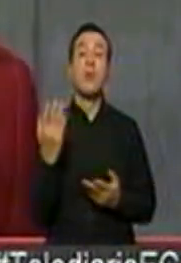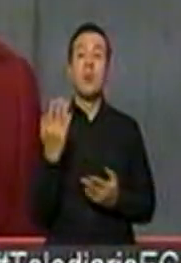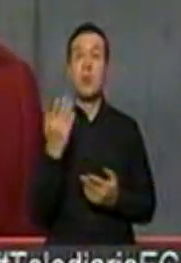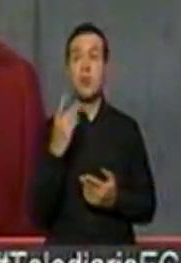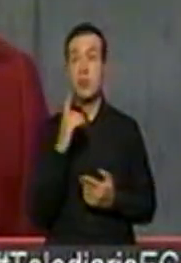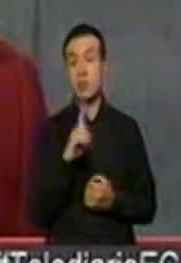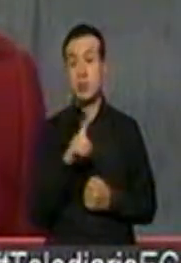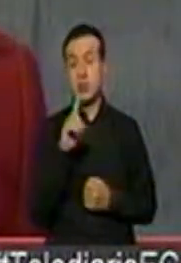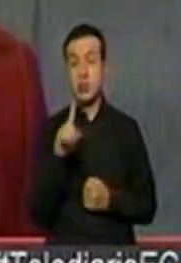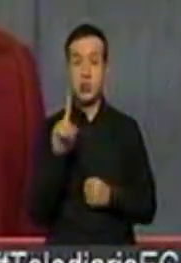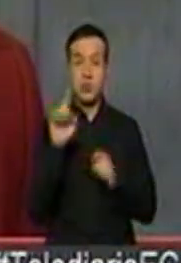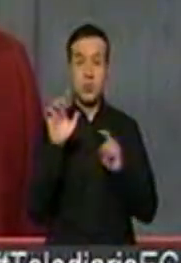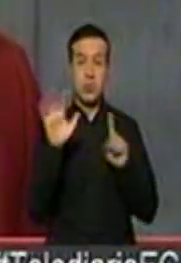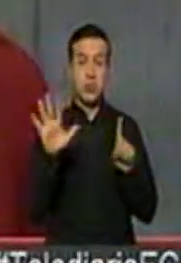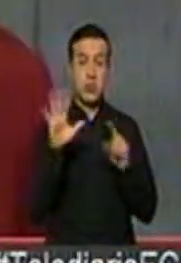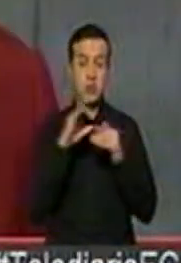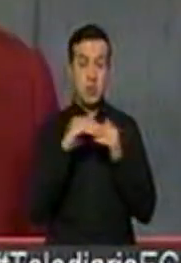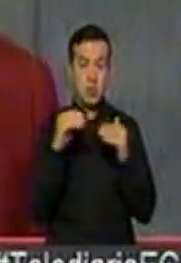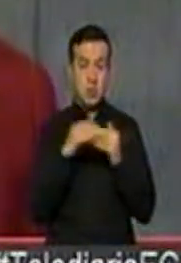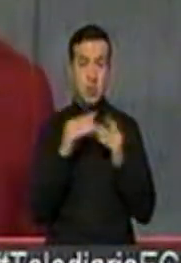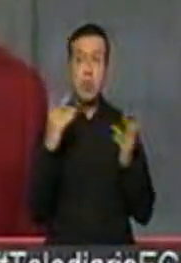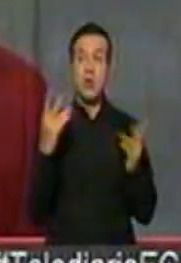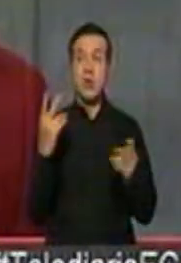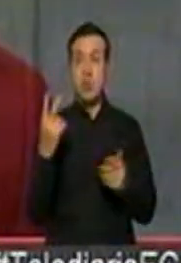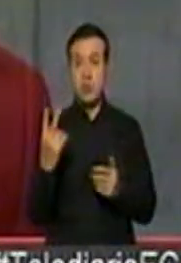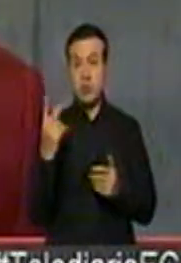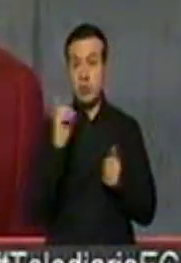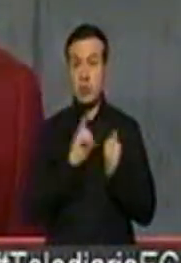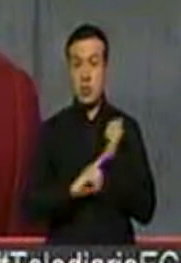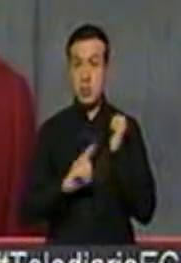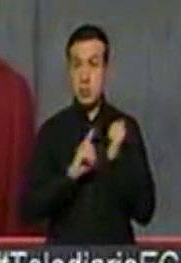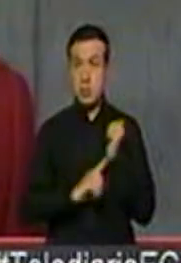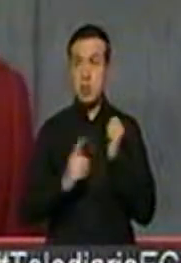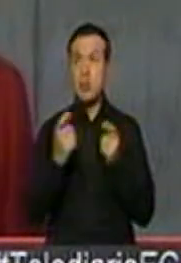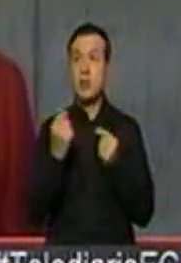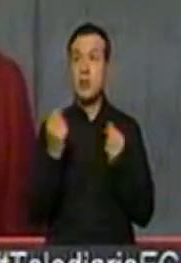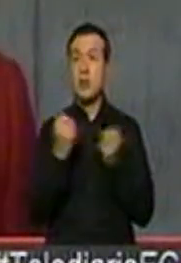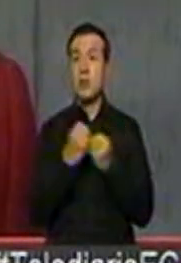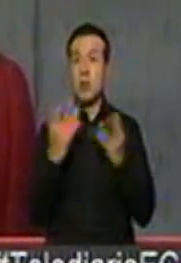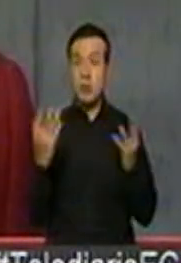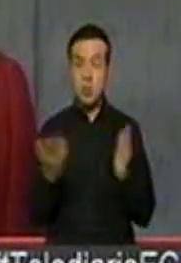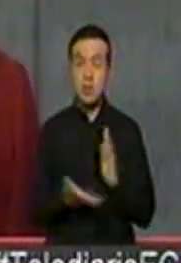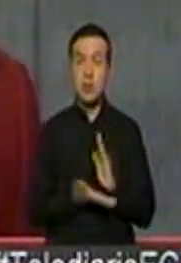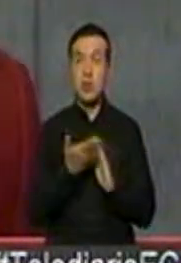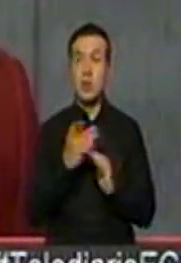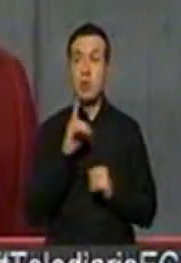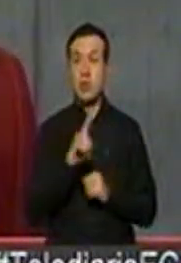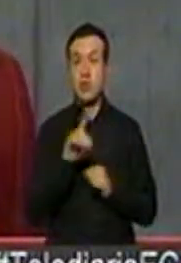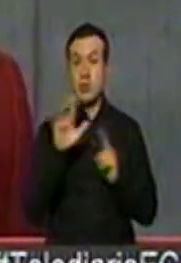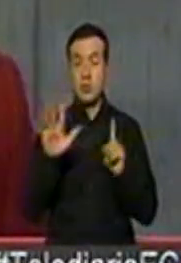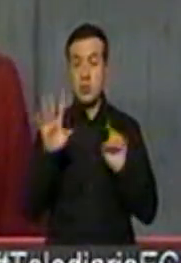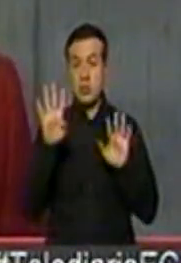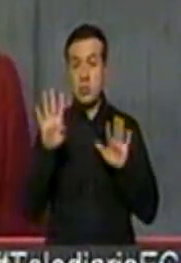asciende a $116. Si es que son dos hermanos, el monto del bono asciende a